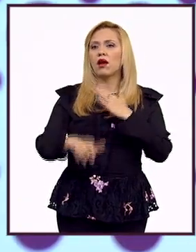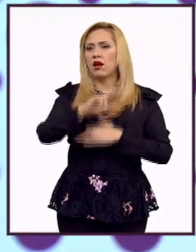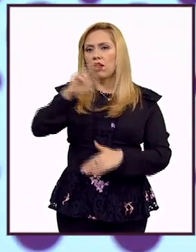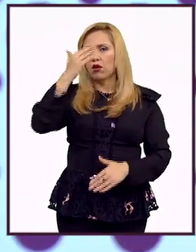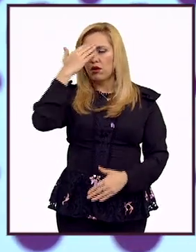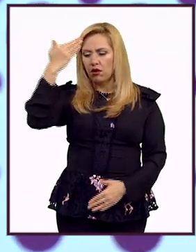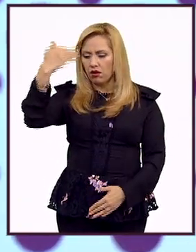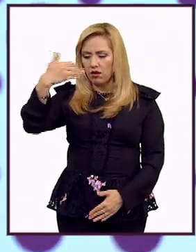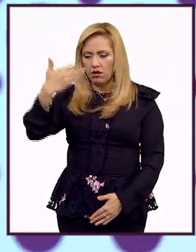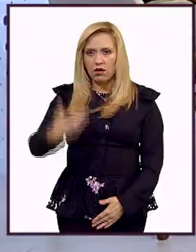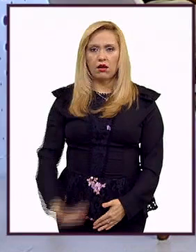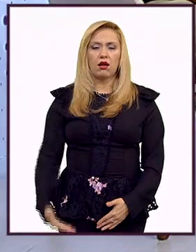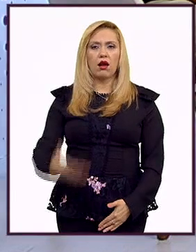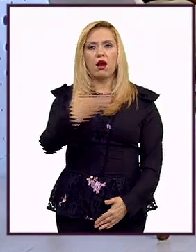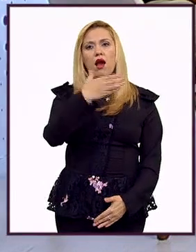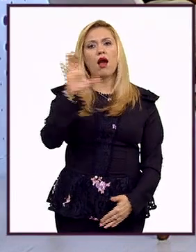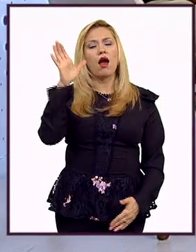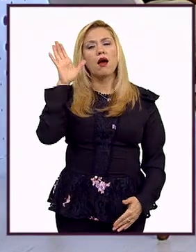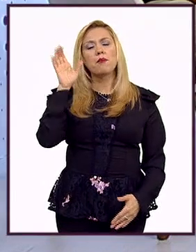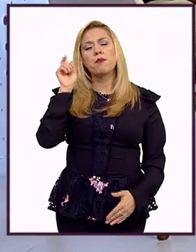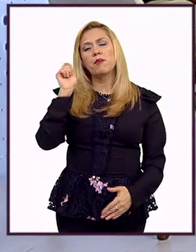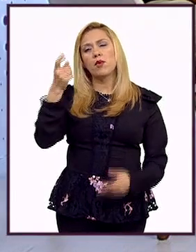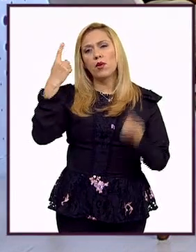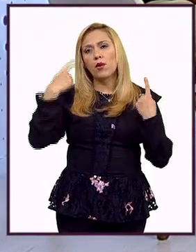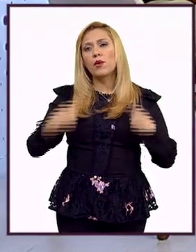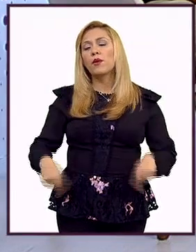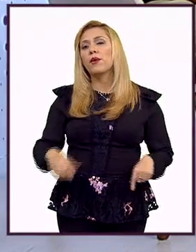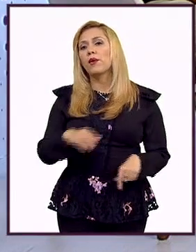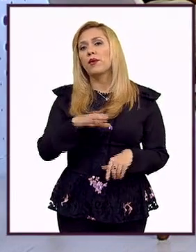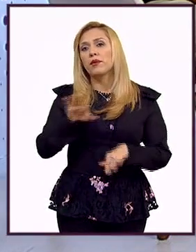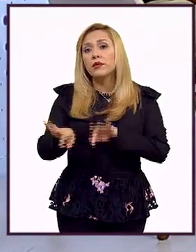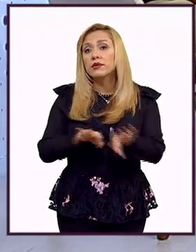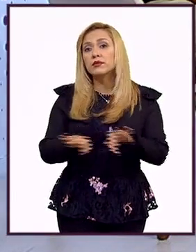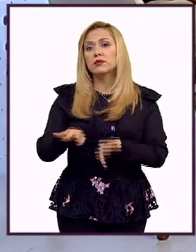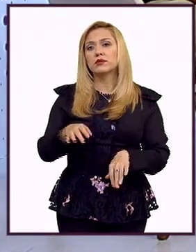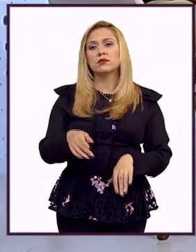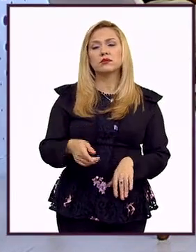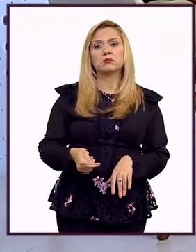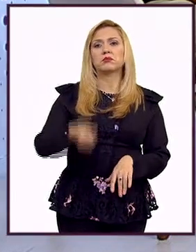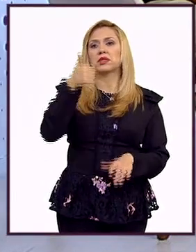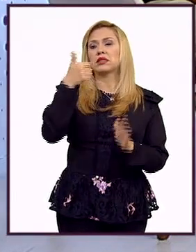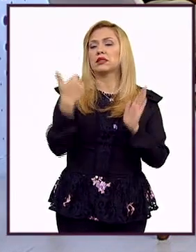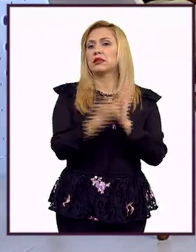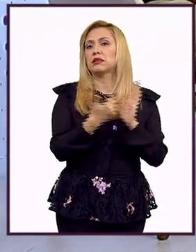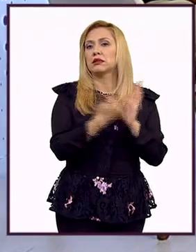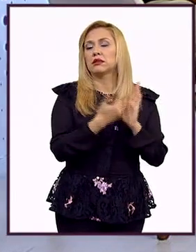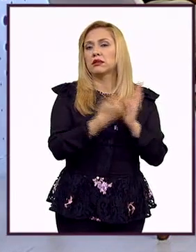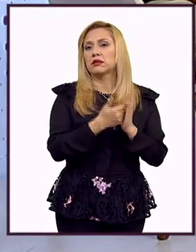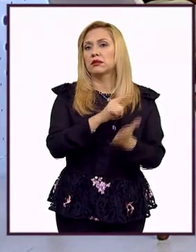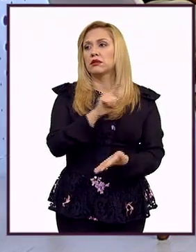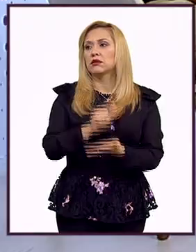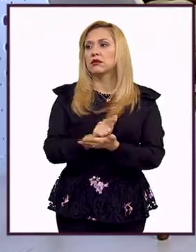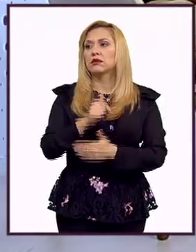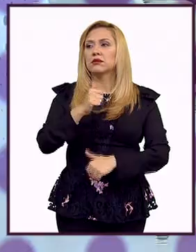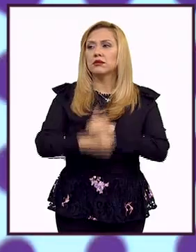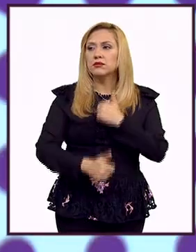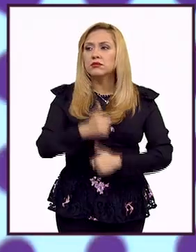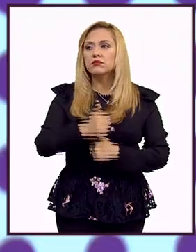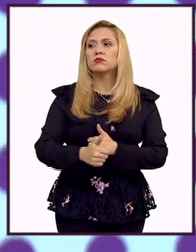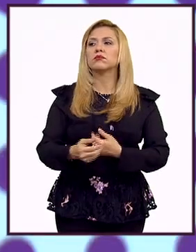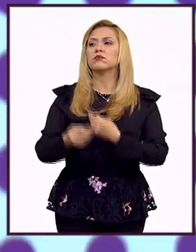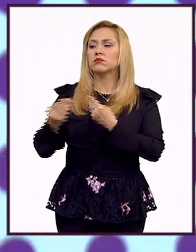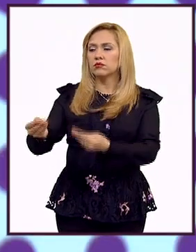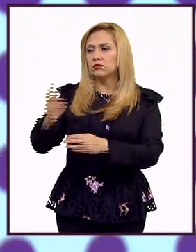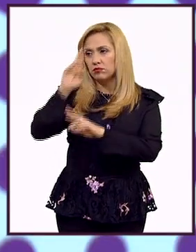de la identidad campesina. Digamos, la declaración es como el primer instrumento jurídico que intenta dar reconocimiento a